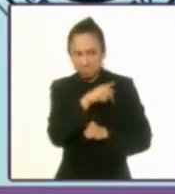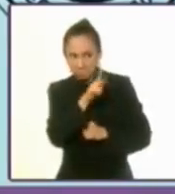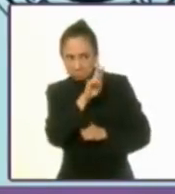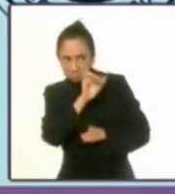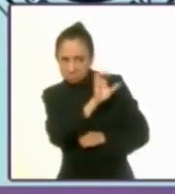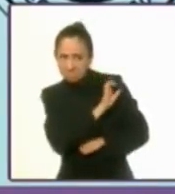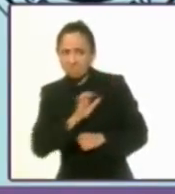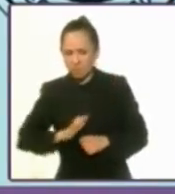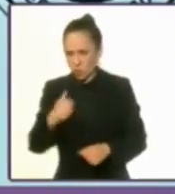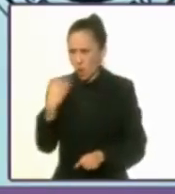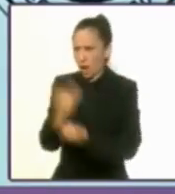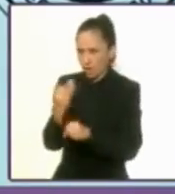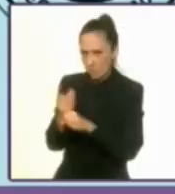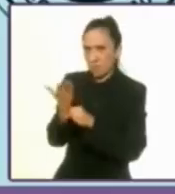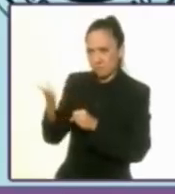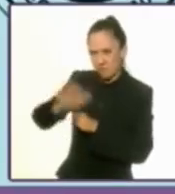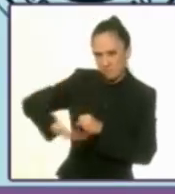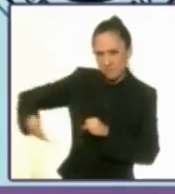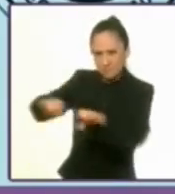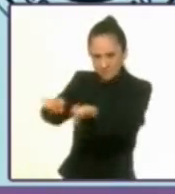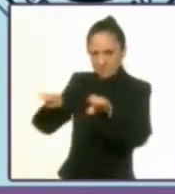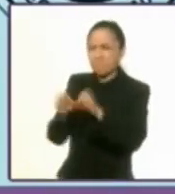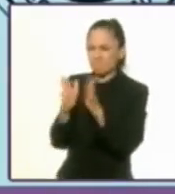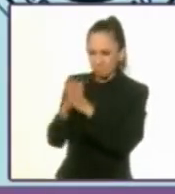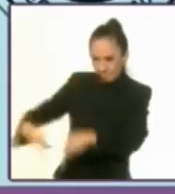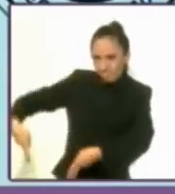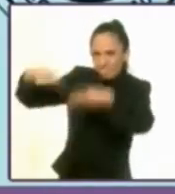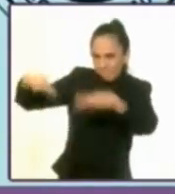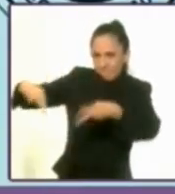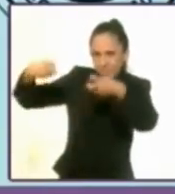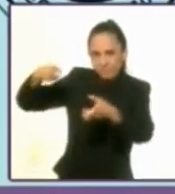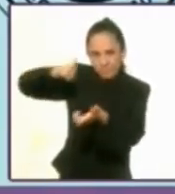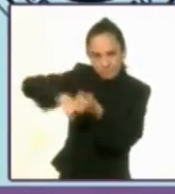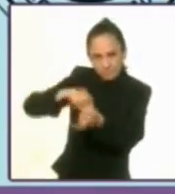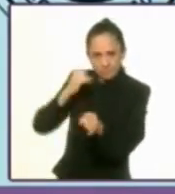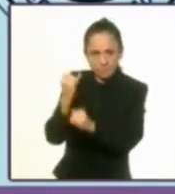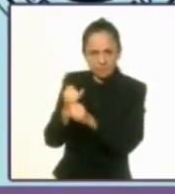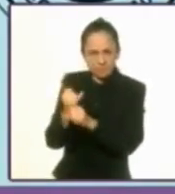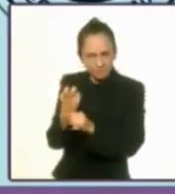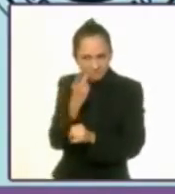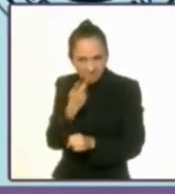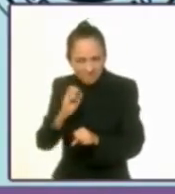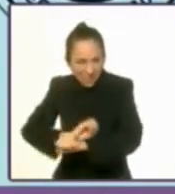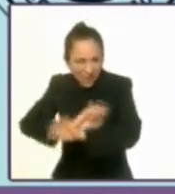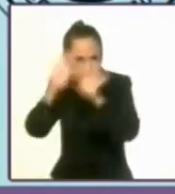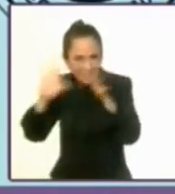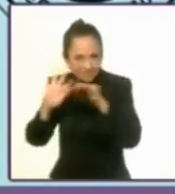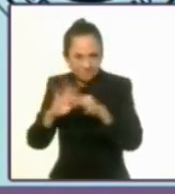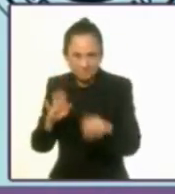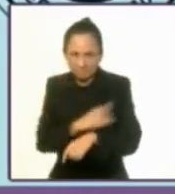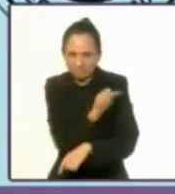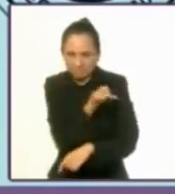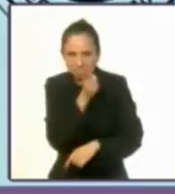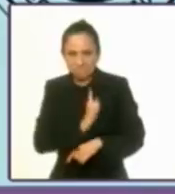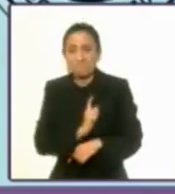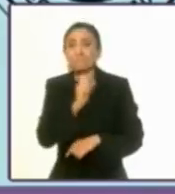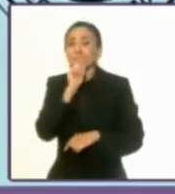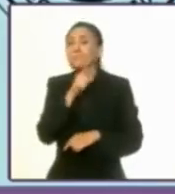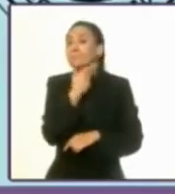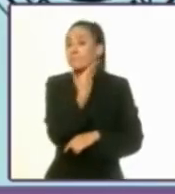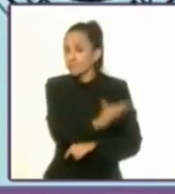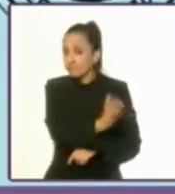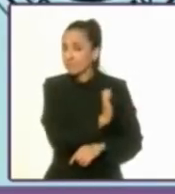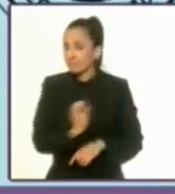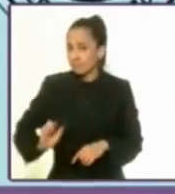cuenta pongan toda la información que confirma la falsedad de estos dichos pero en el fondo lo que no nos dice el candidato priísta lo que realmente